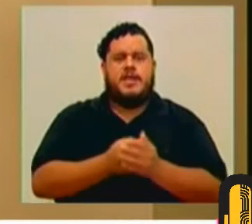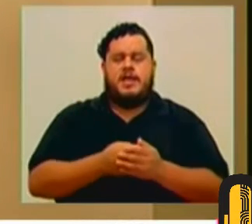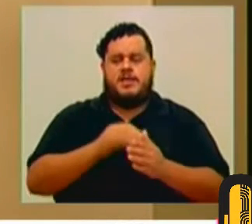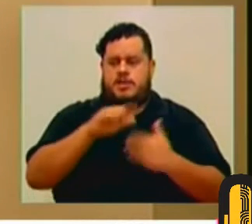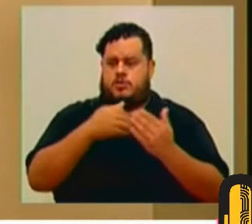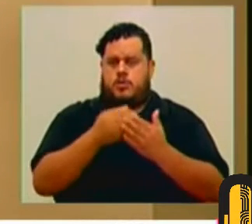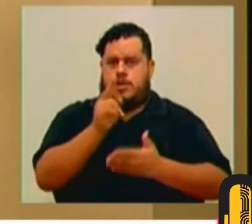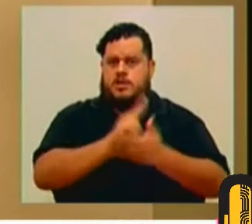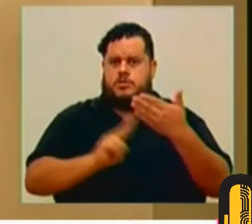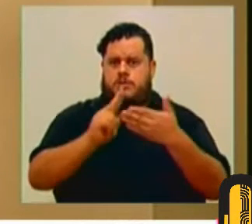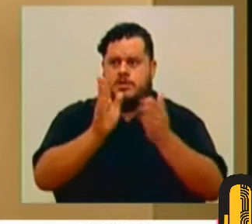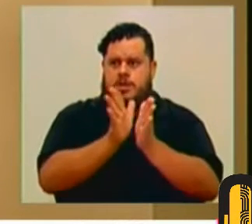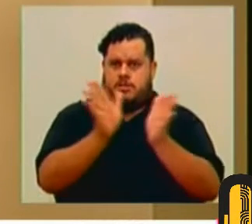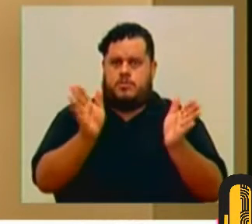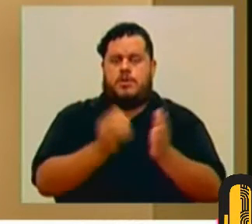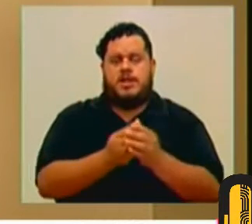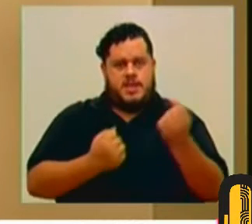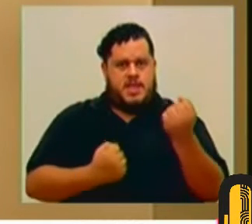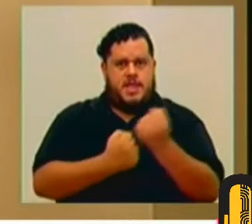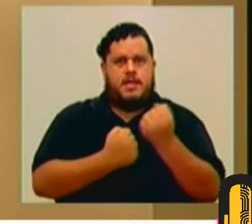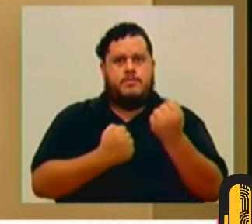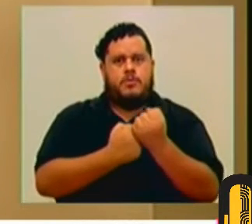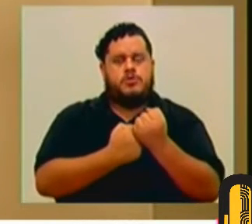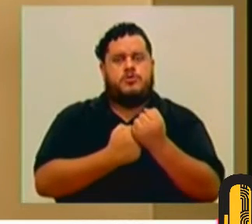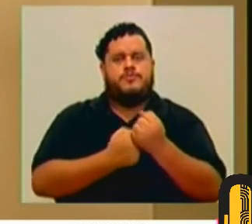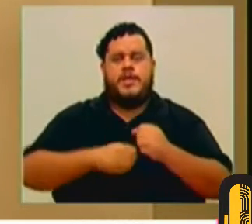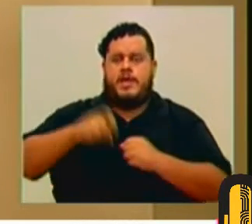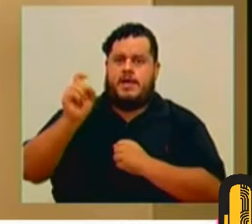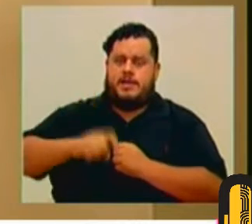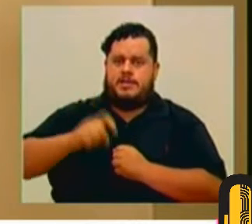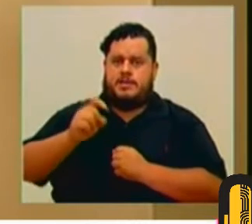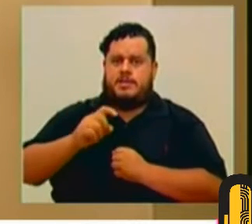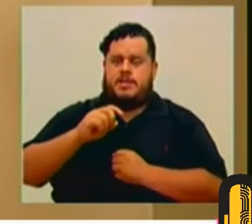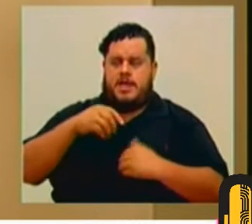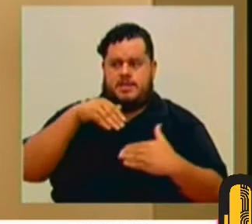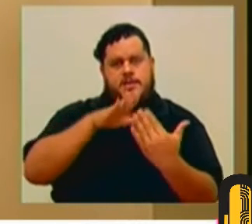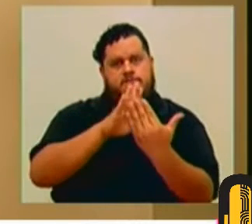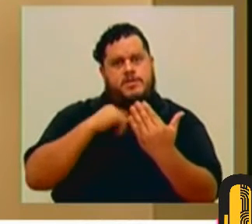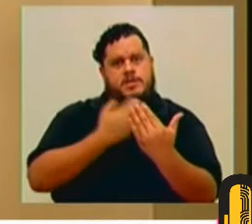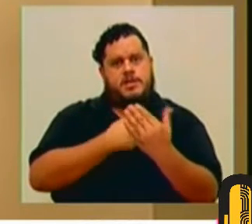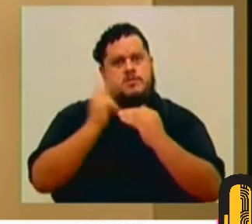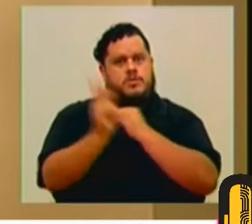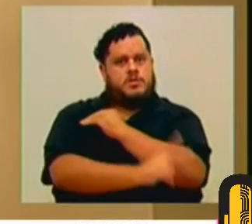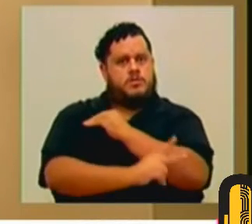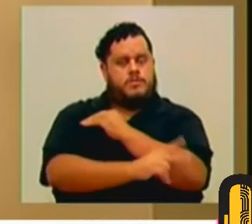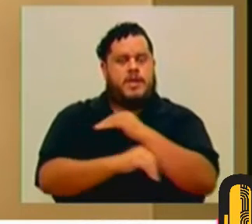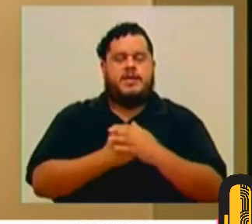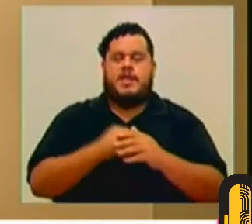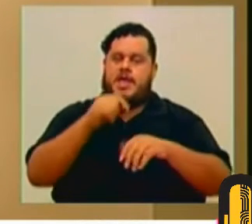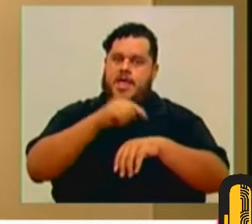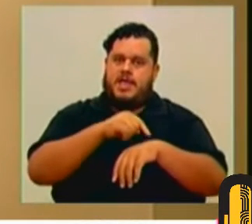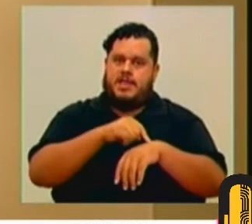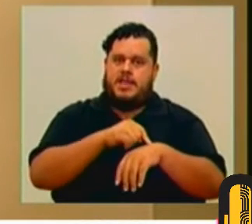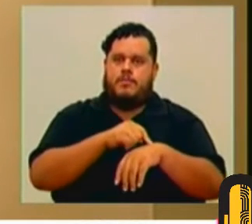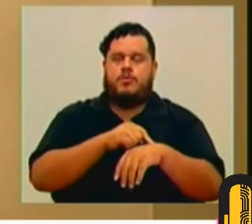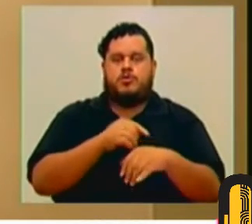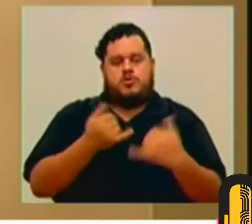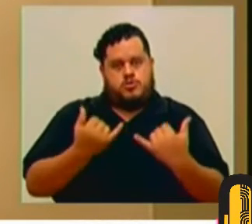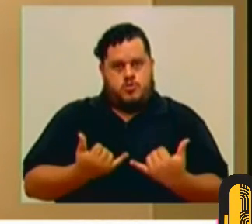universidades públicas en apoyo a las necesidades que enfrenta nuestro país en tiempos como el